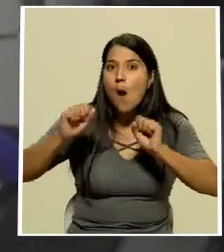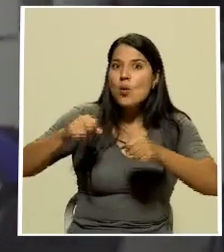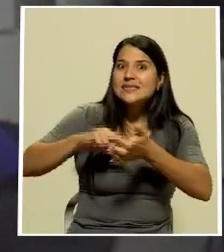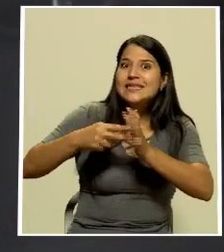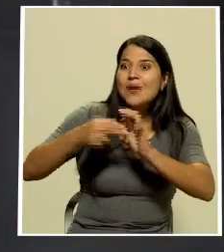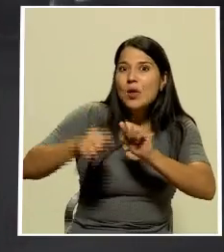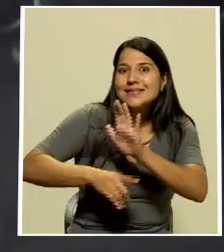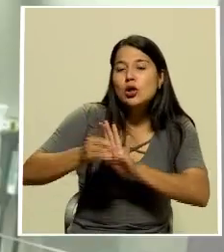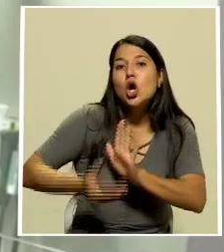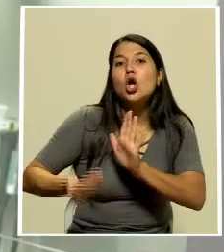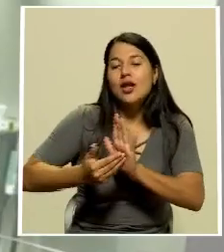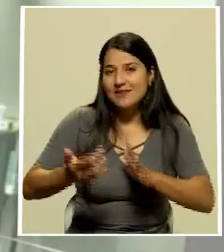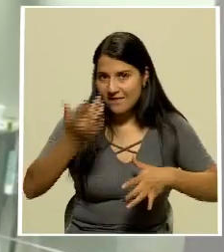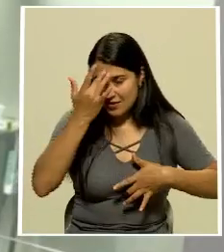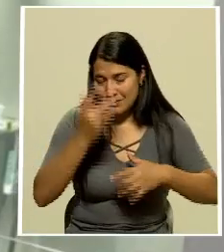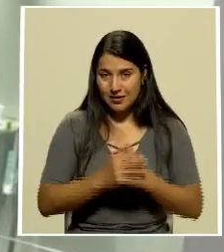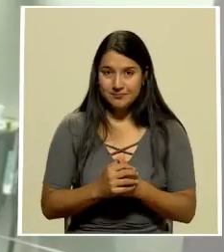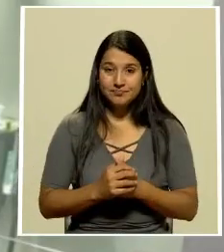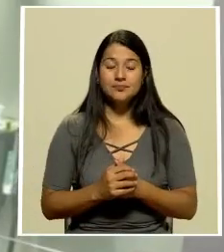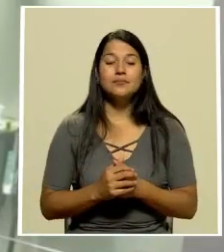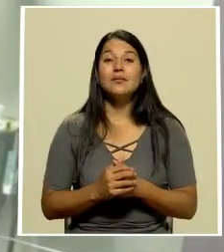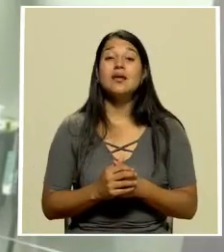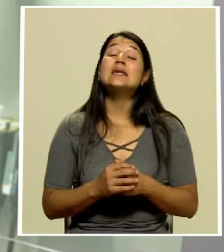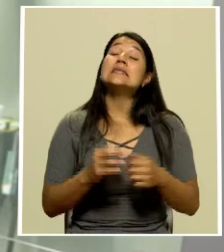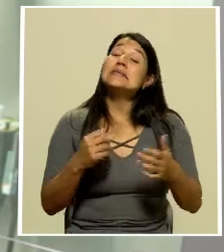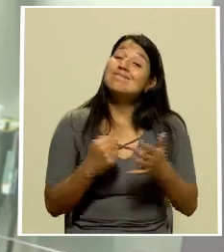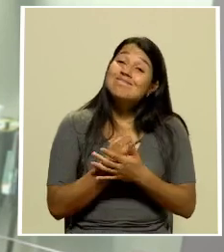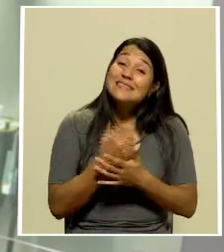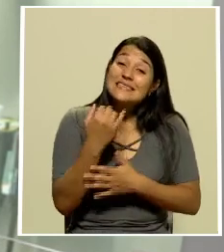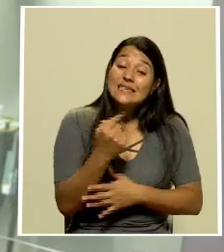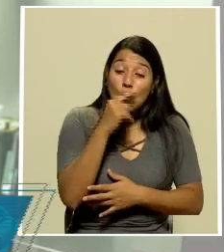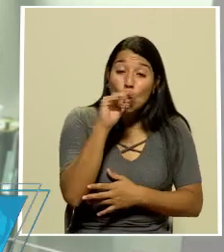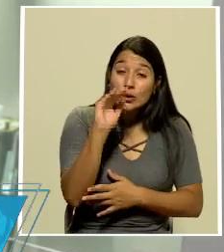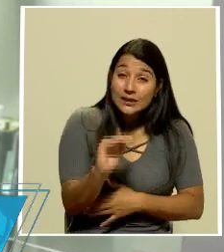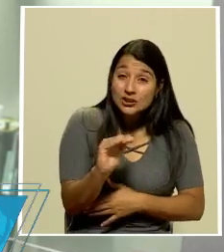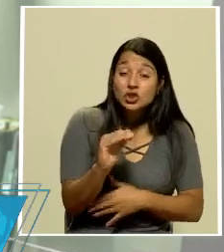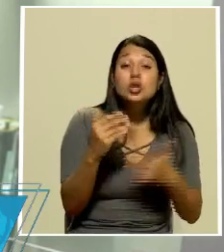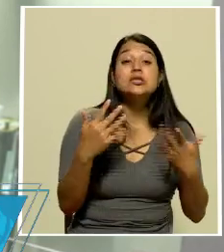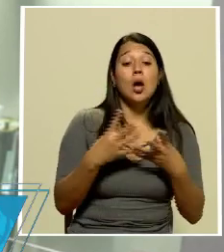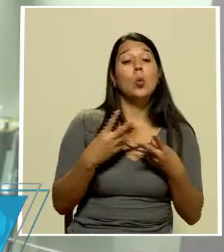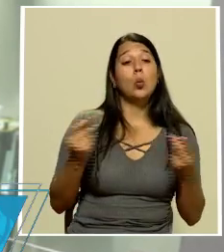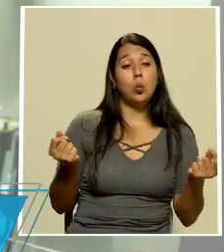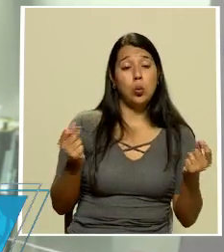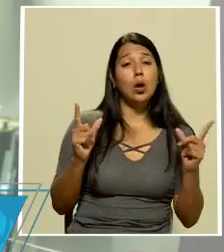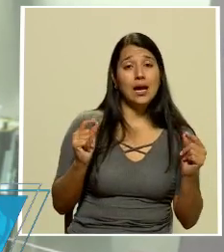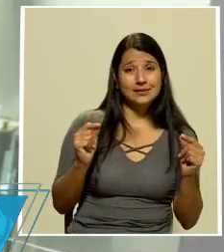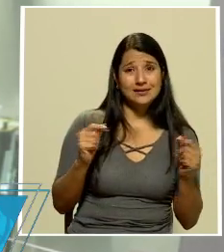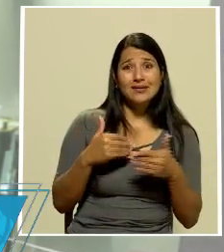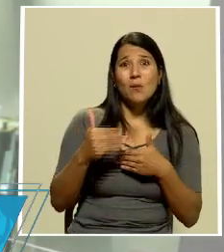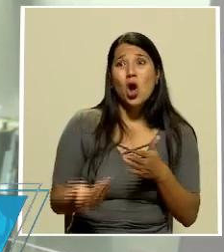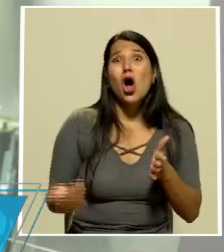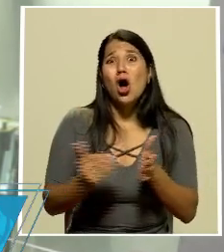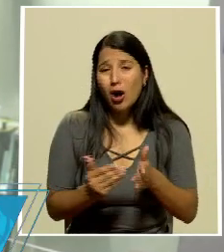más agresivos. Lamentablemente, una recaída es de muy mal pronóstico. Eso significa que el paciente va a ser